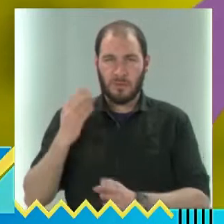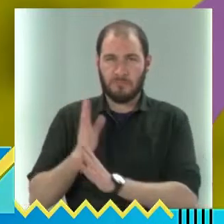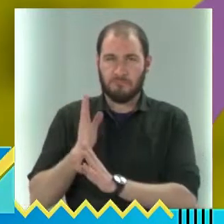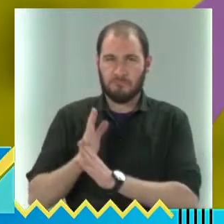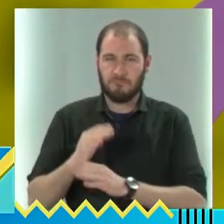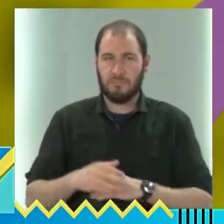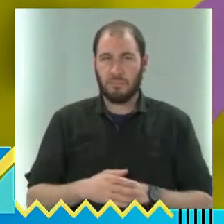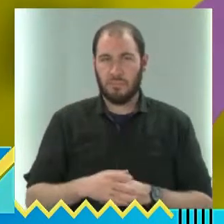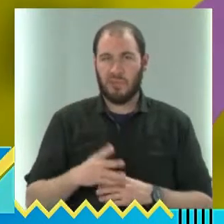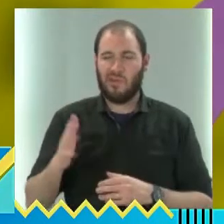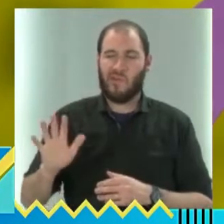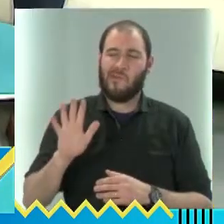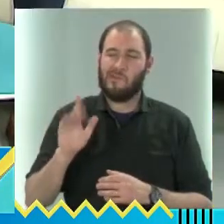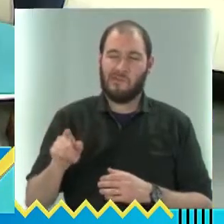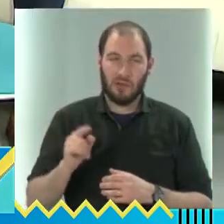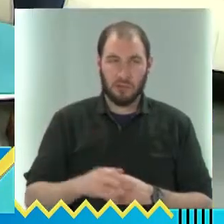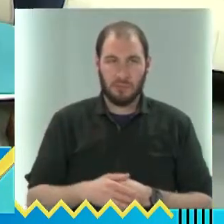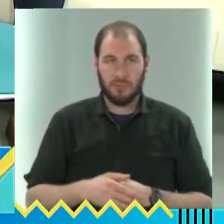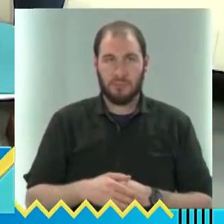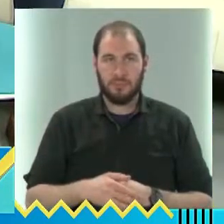perseguido, acosado,